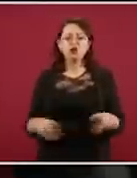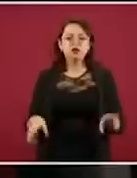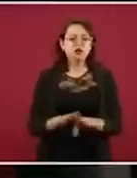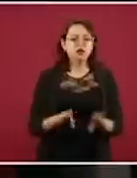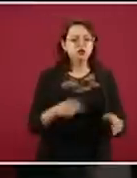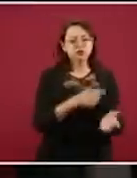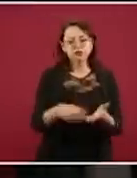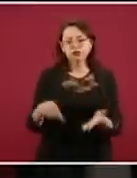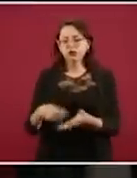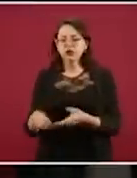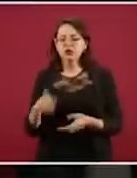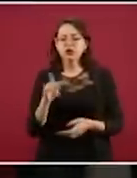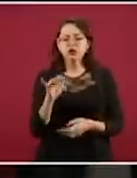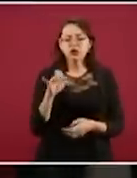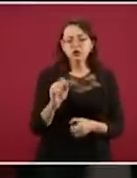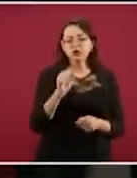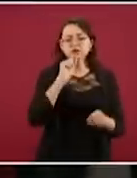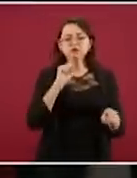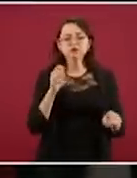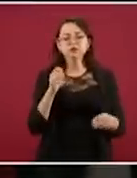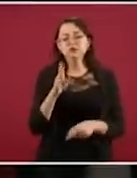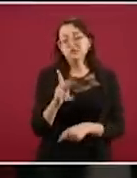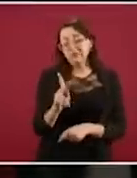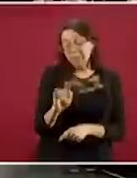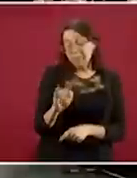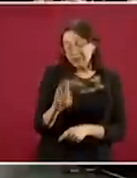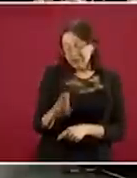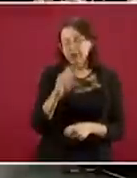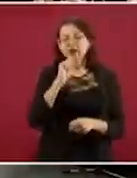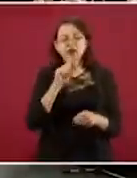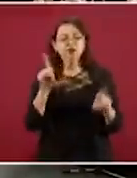Interno Bruto, y la venta de autos, como un indicador de